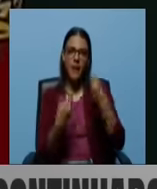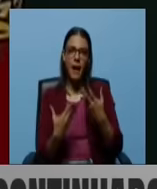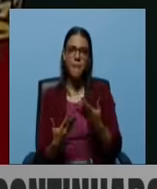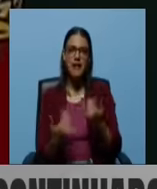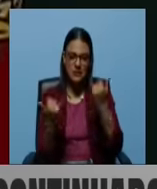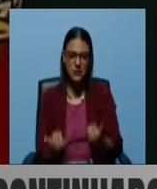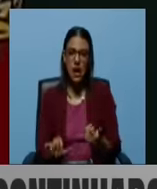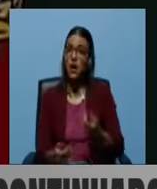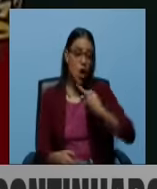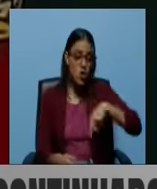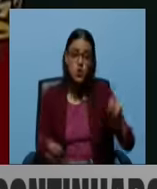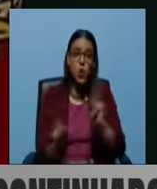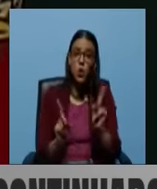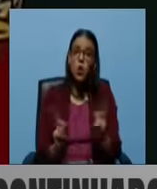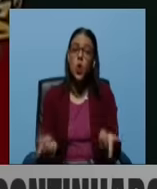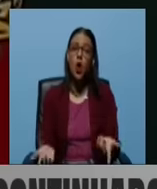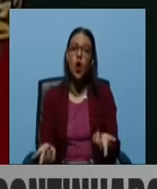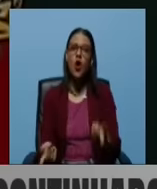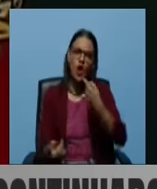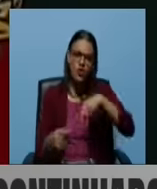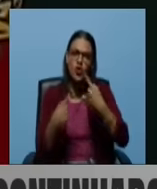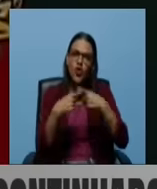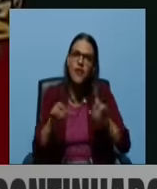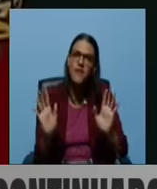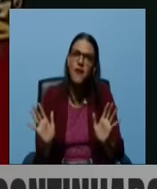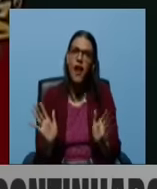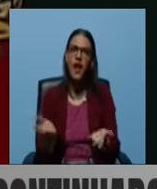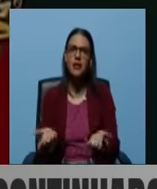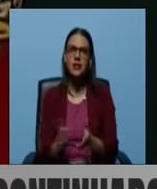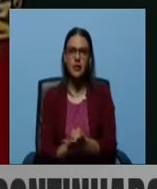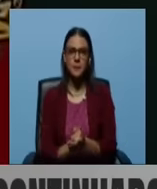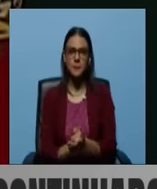Nosotros no. Es distinto.